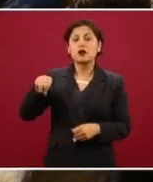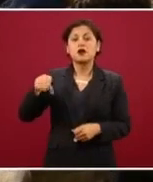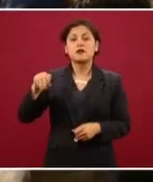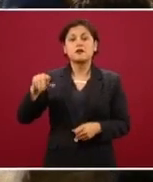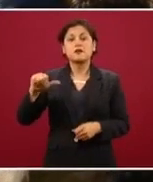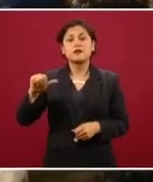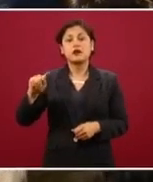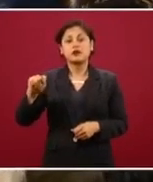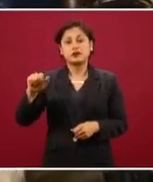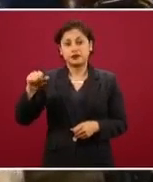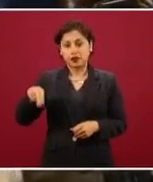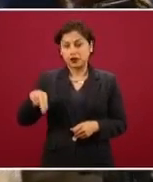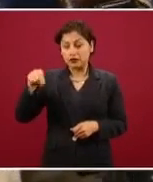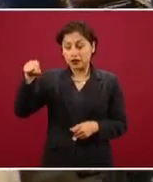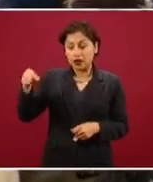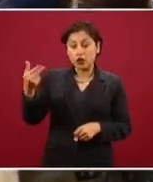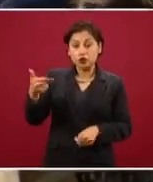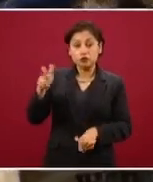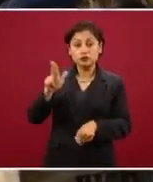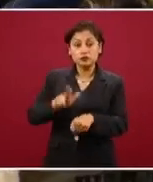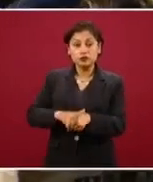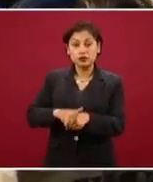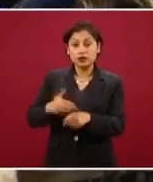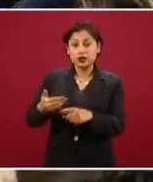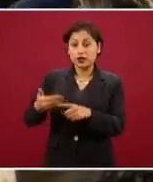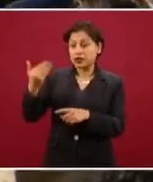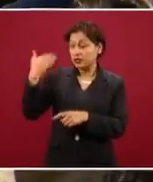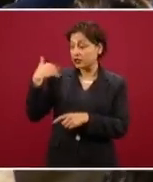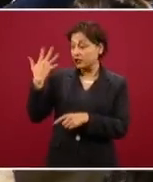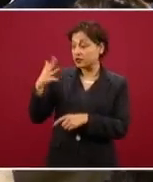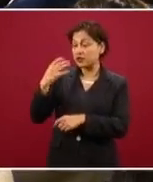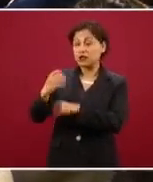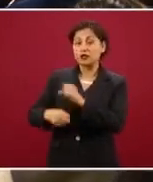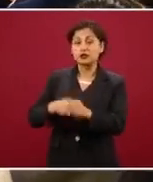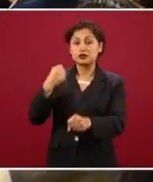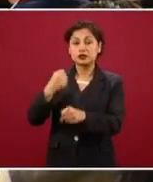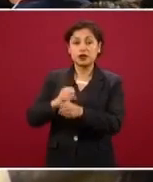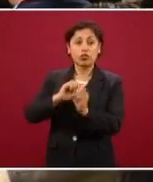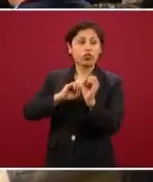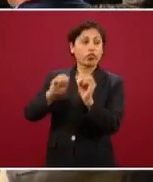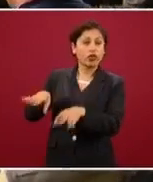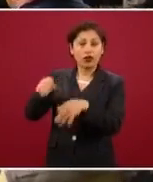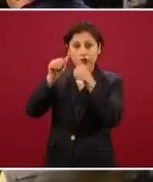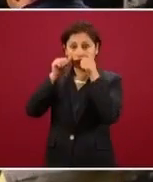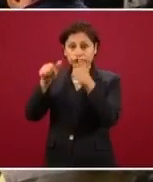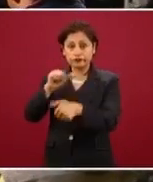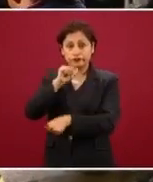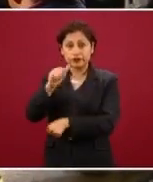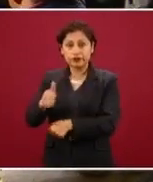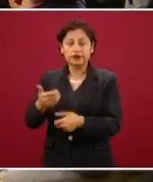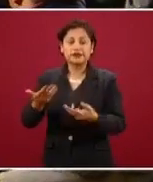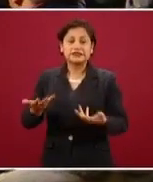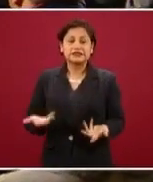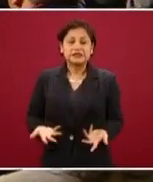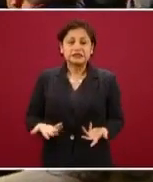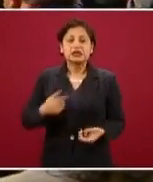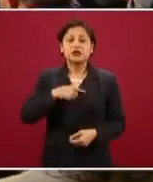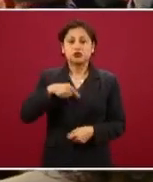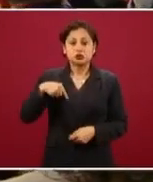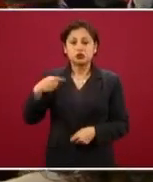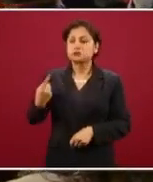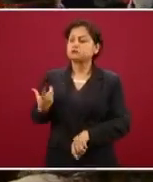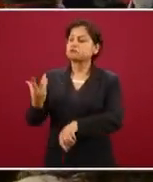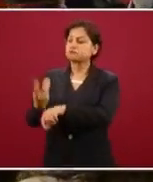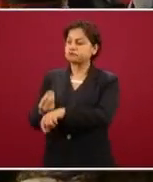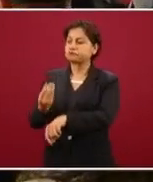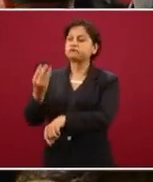abandonado, y ya lo echamos a andar. Y así